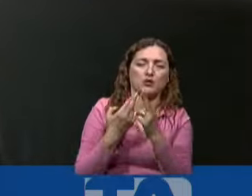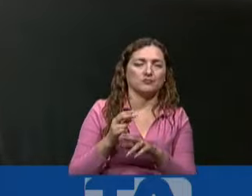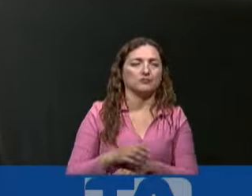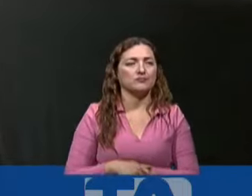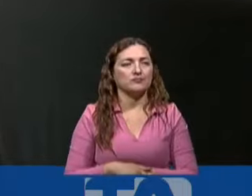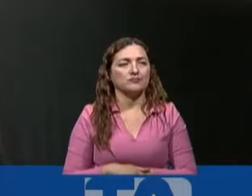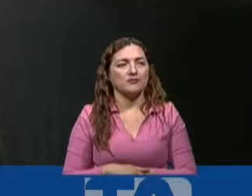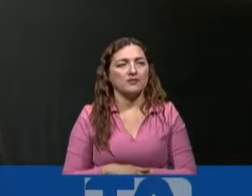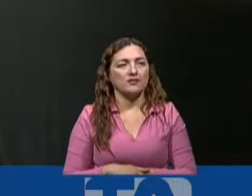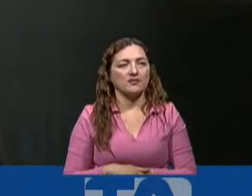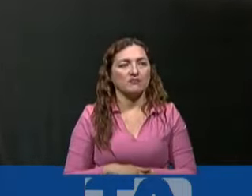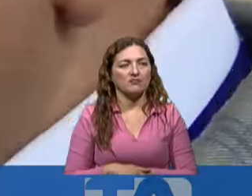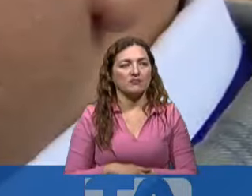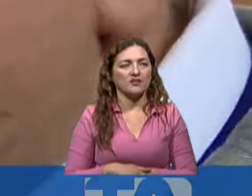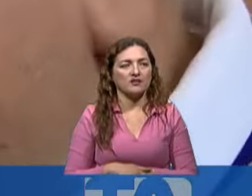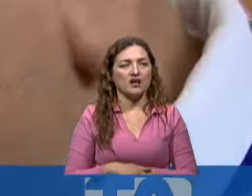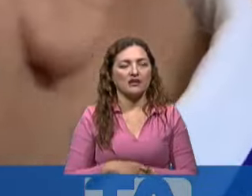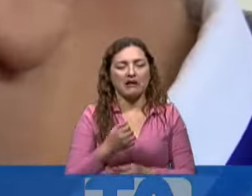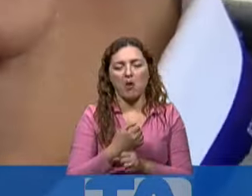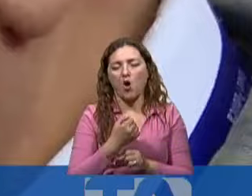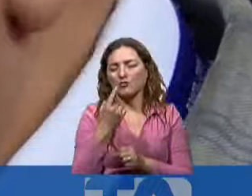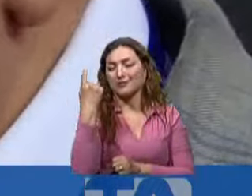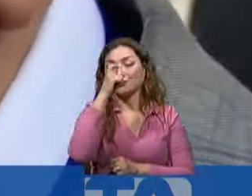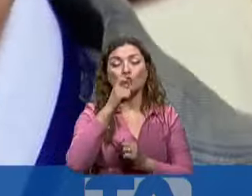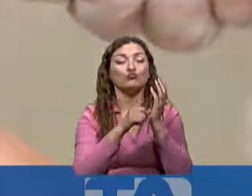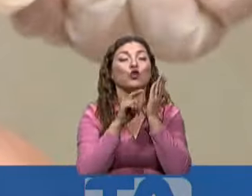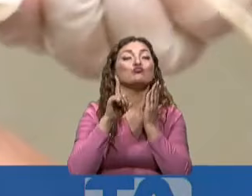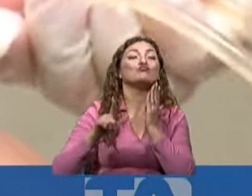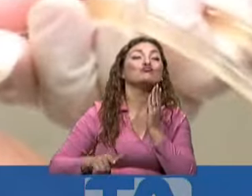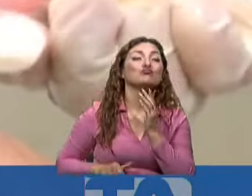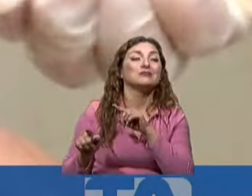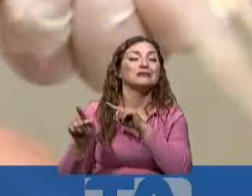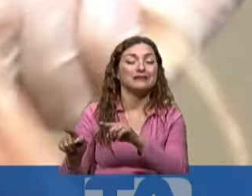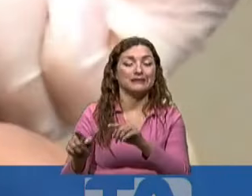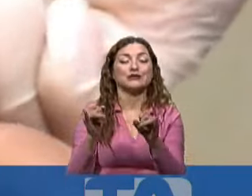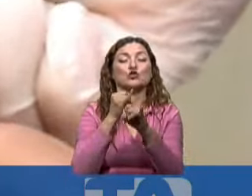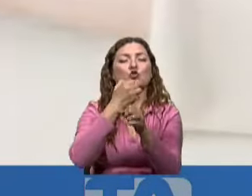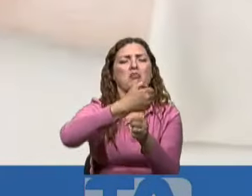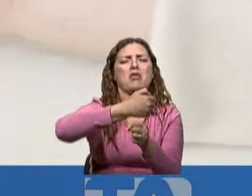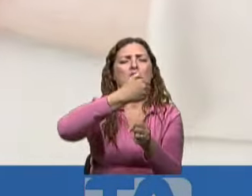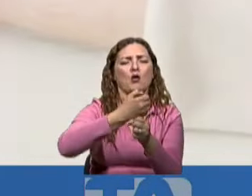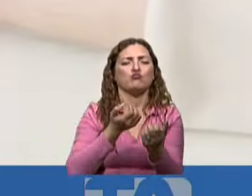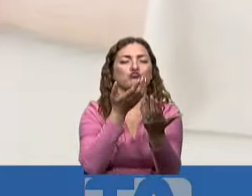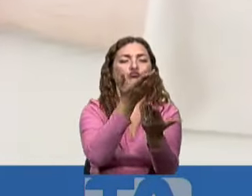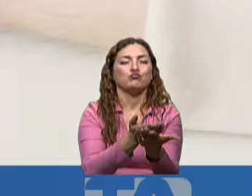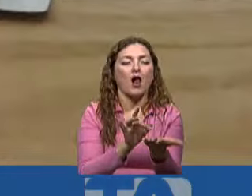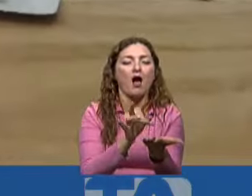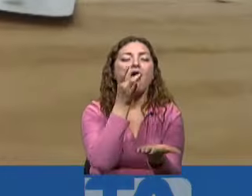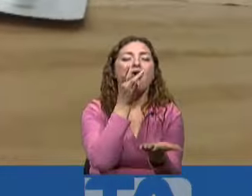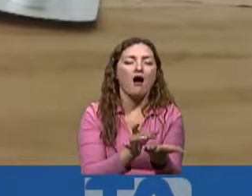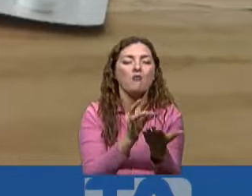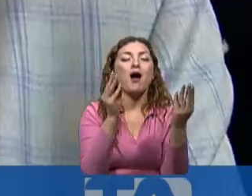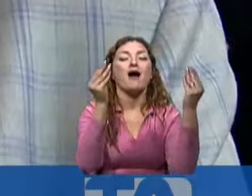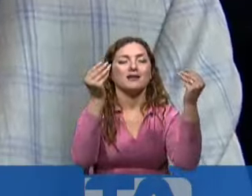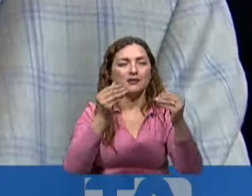Entonces sí fue una tarea bien larga. Por ello el Ministerio de Salud asegura que la entidad trabaja para ofrecerles medicamentos